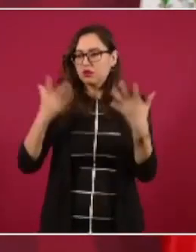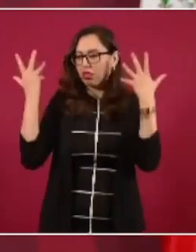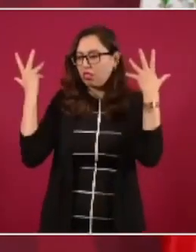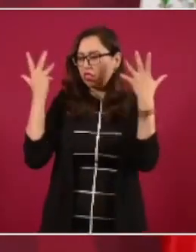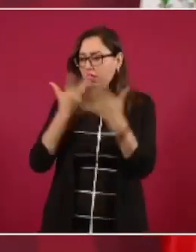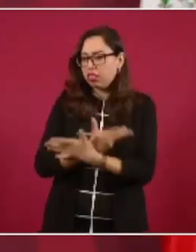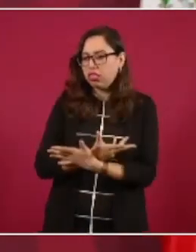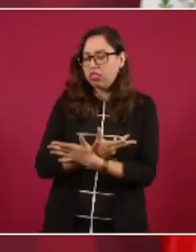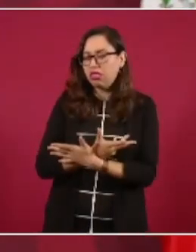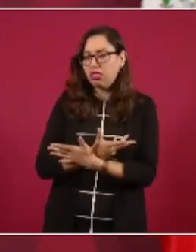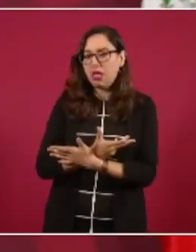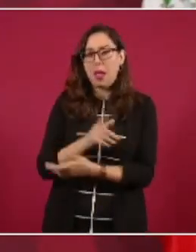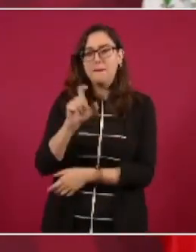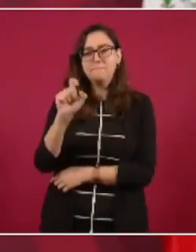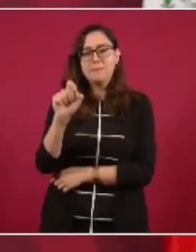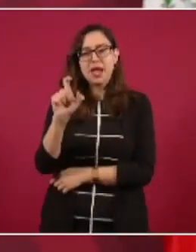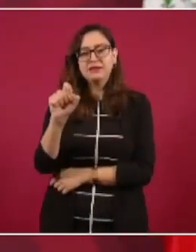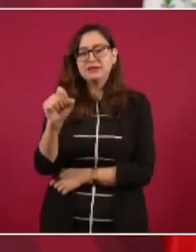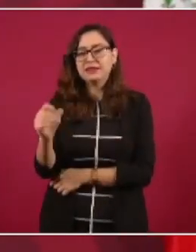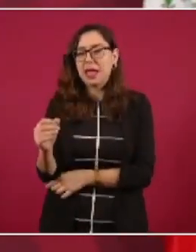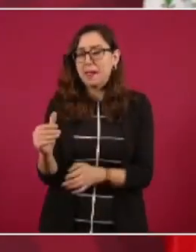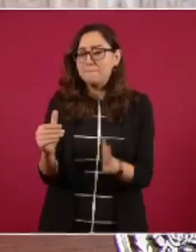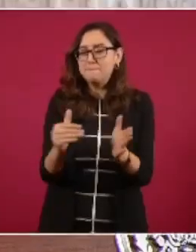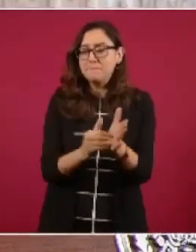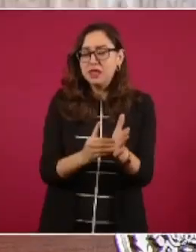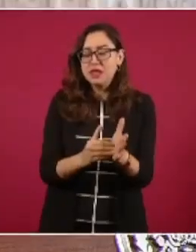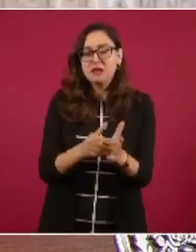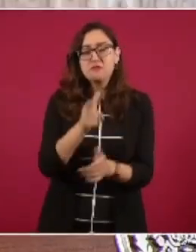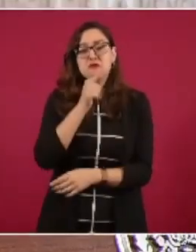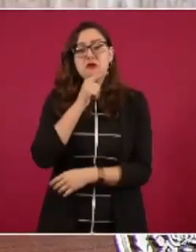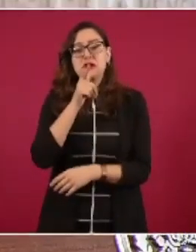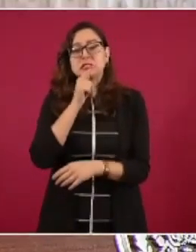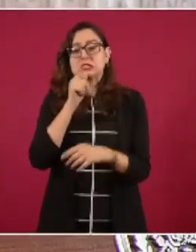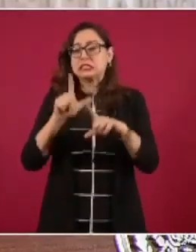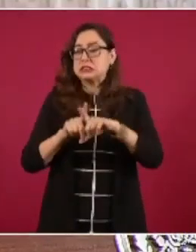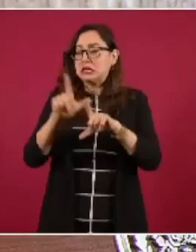20 mil operativos para todo el país.